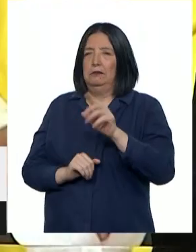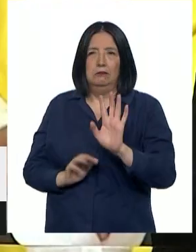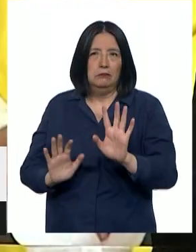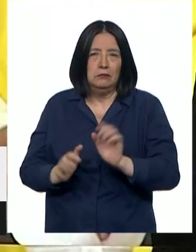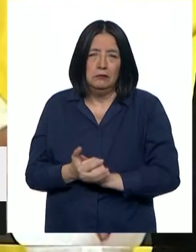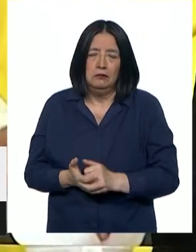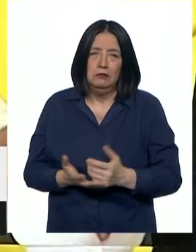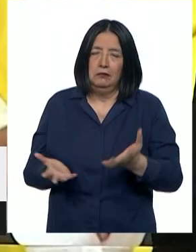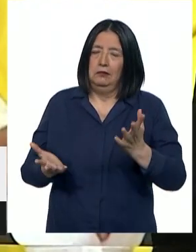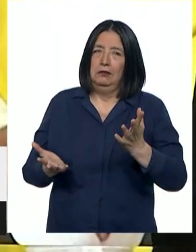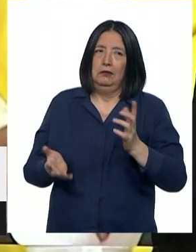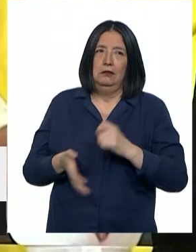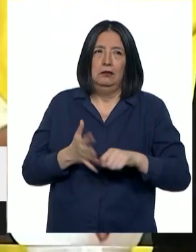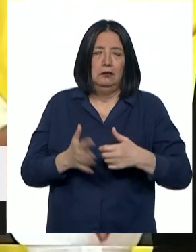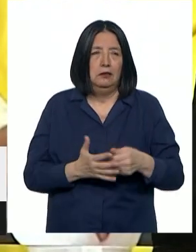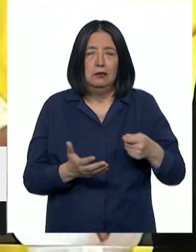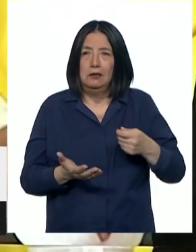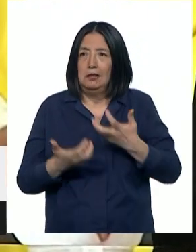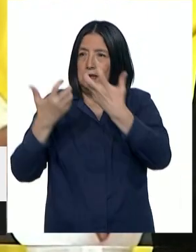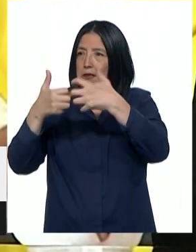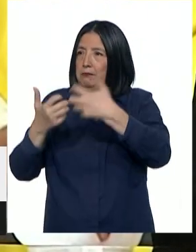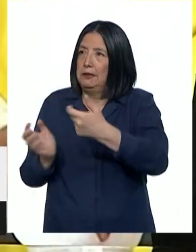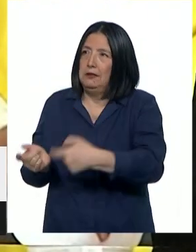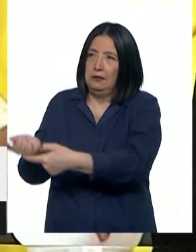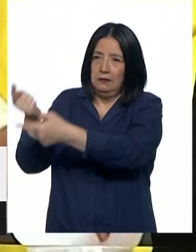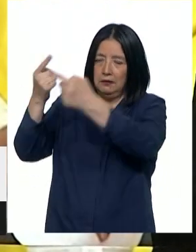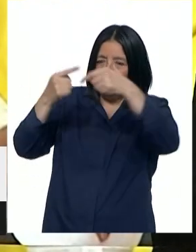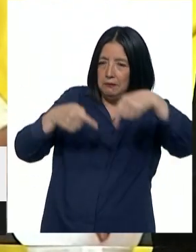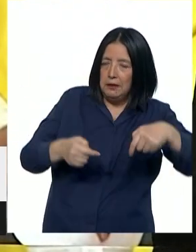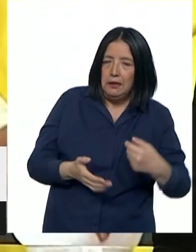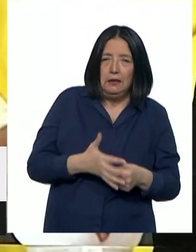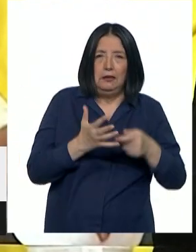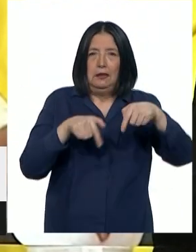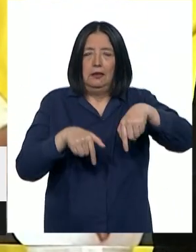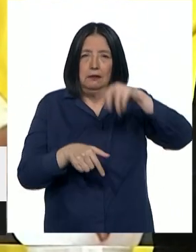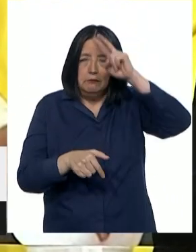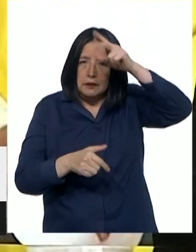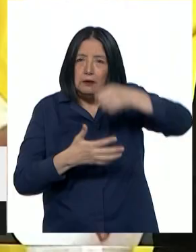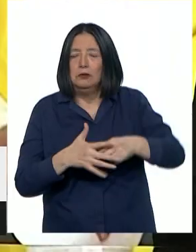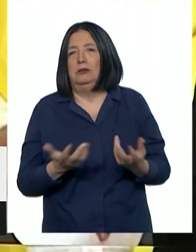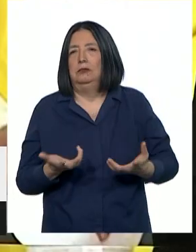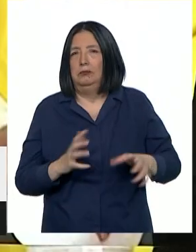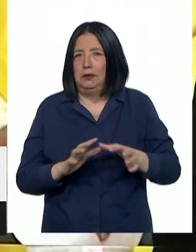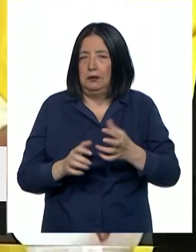de querer impedir que las inversiones vengan al país.